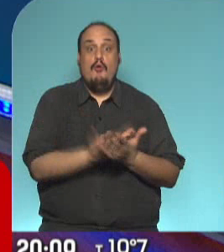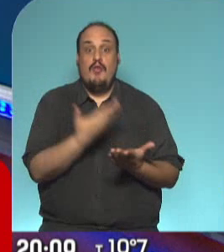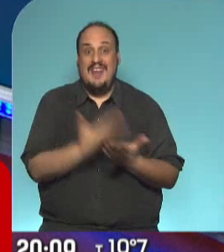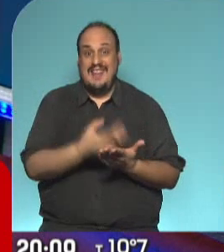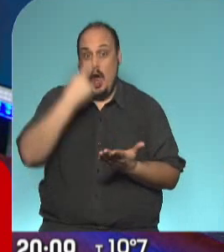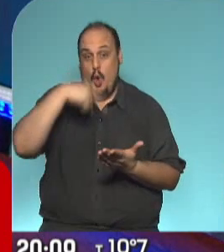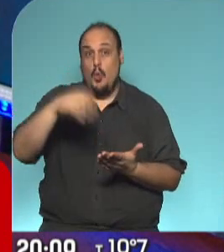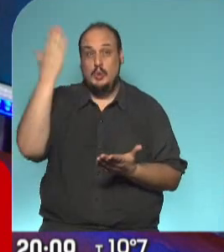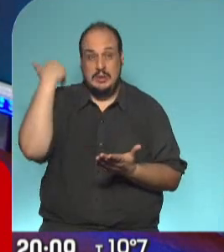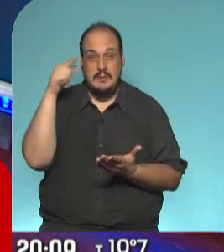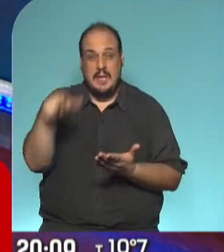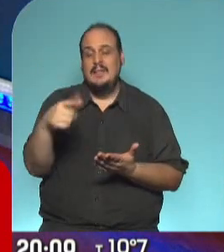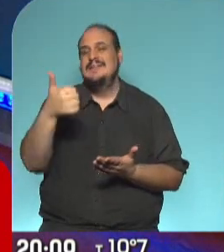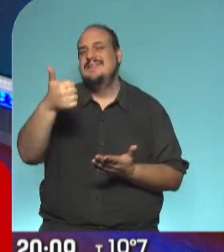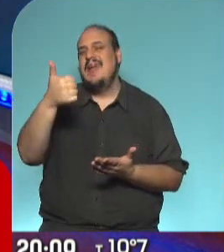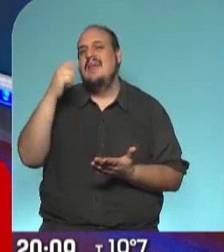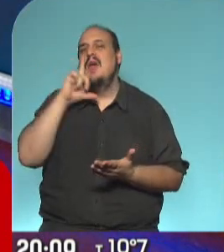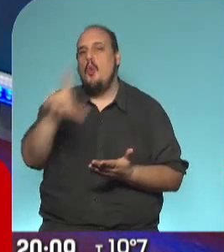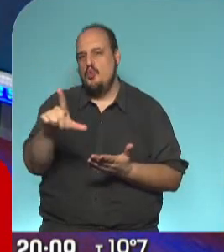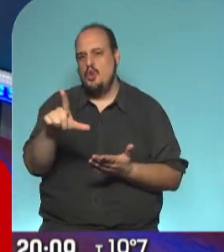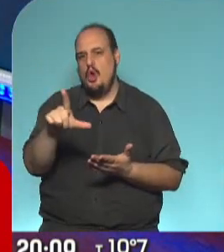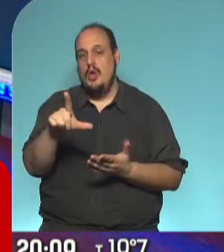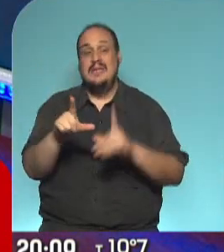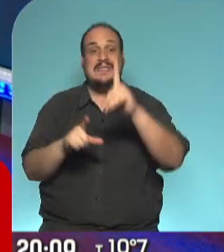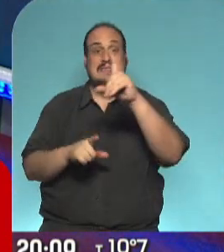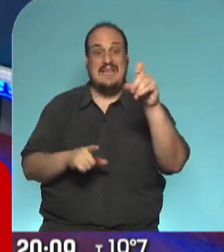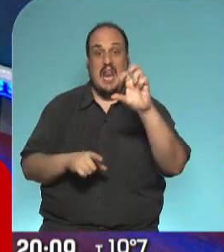se presentó el 6 de julio, que es la de pagar